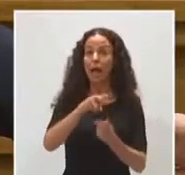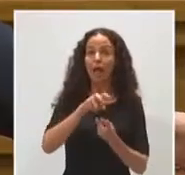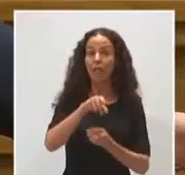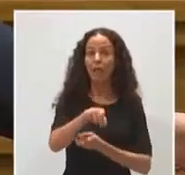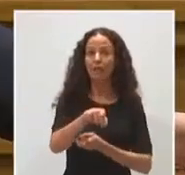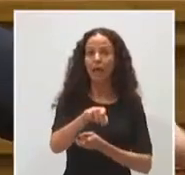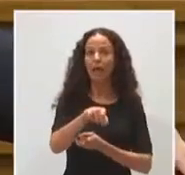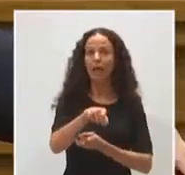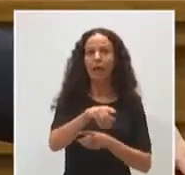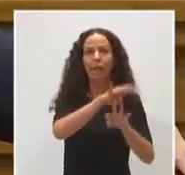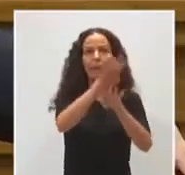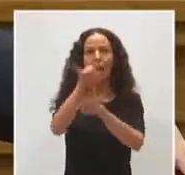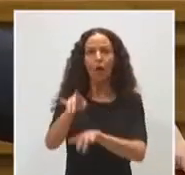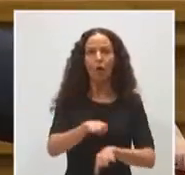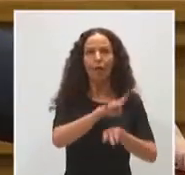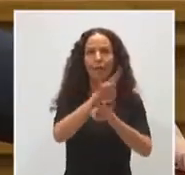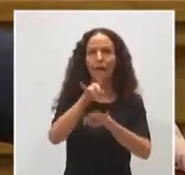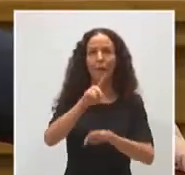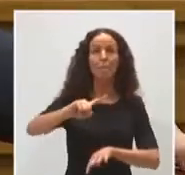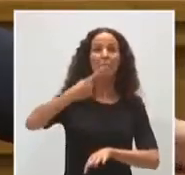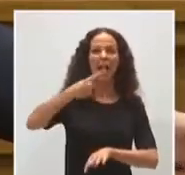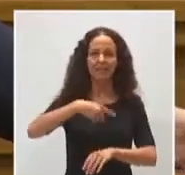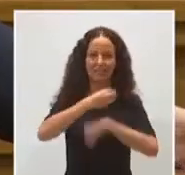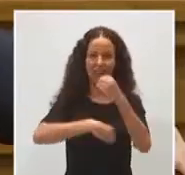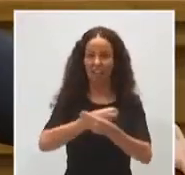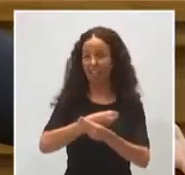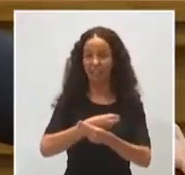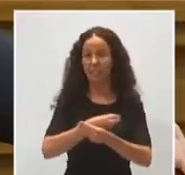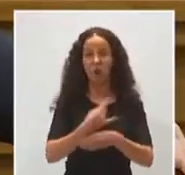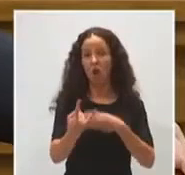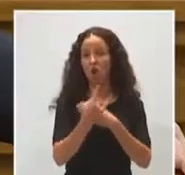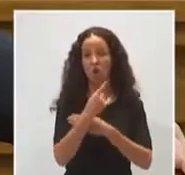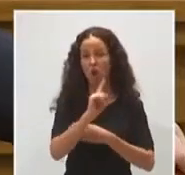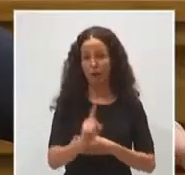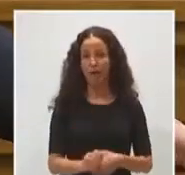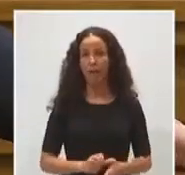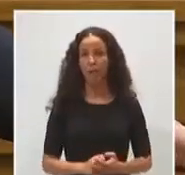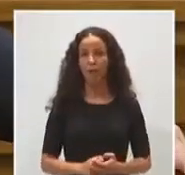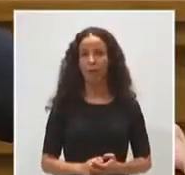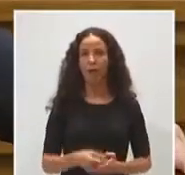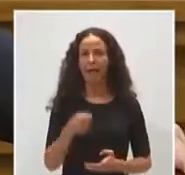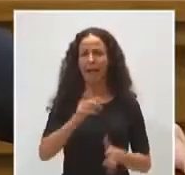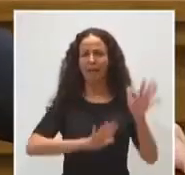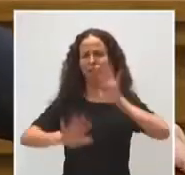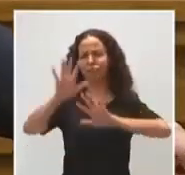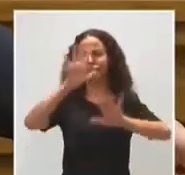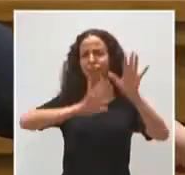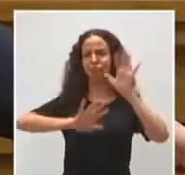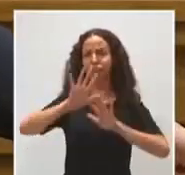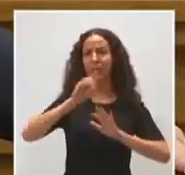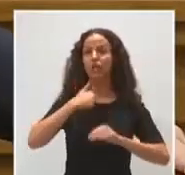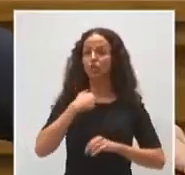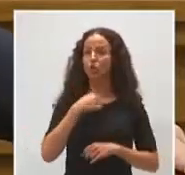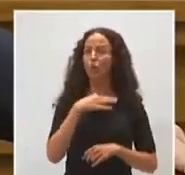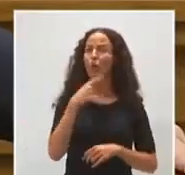demagogia se hace para qué vamos a engañarnos y donde más se marea uno con las cifras yo sí que les